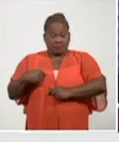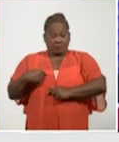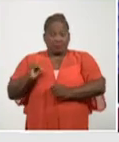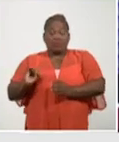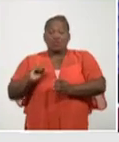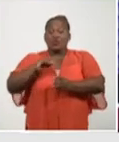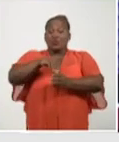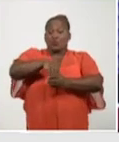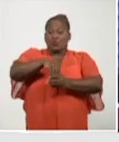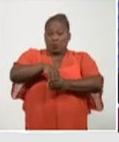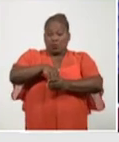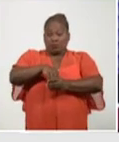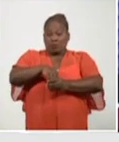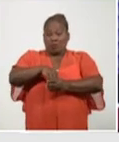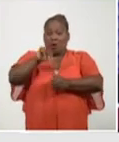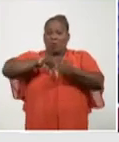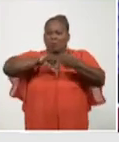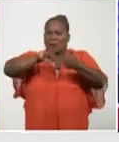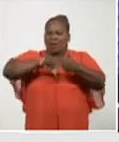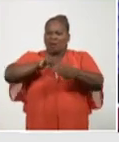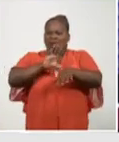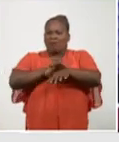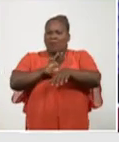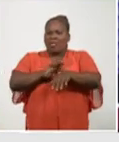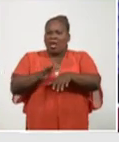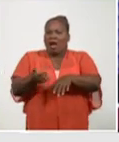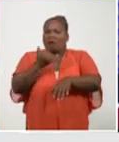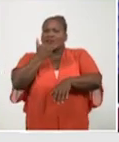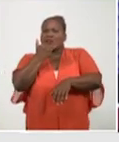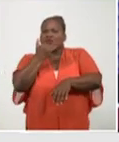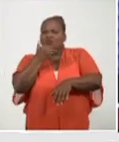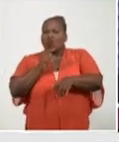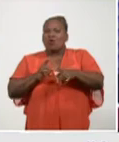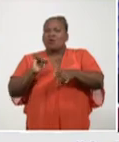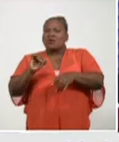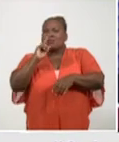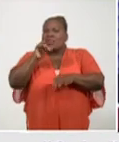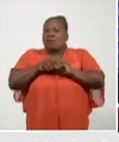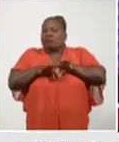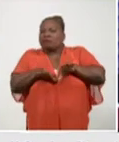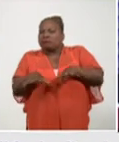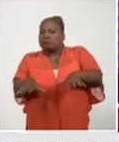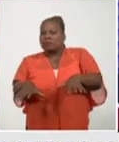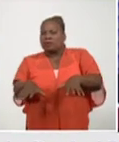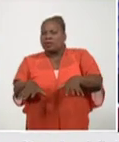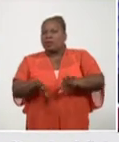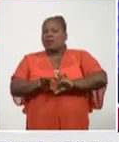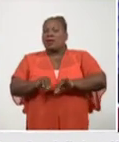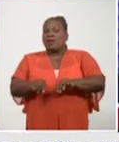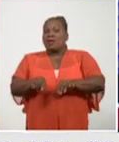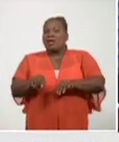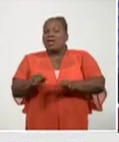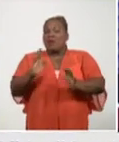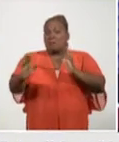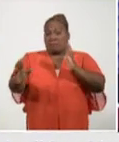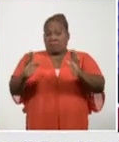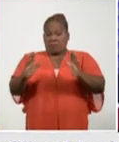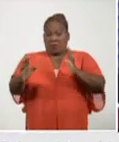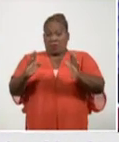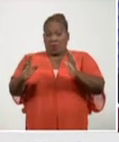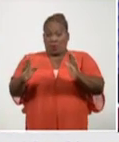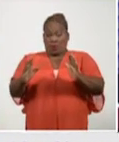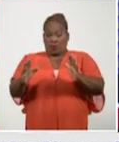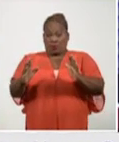el comportamiento de la tasa de incidencia en un determinado periodo,